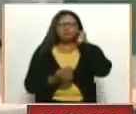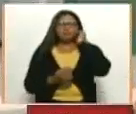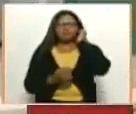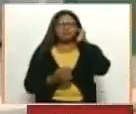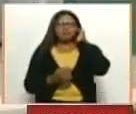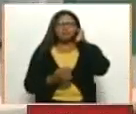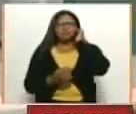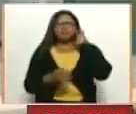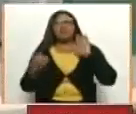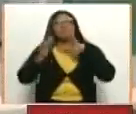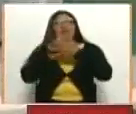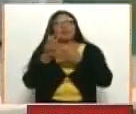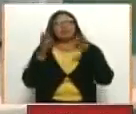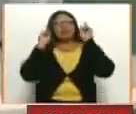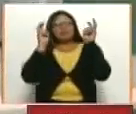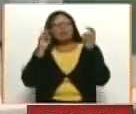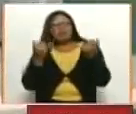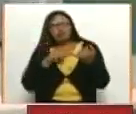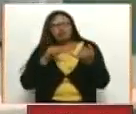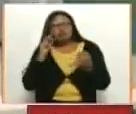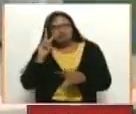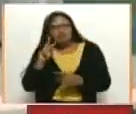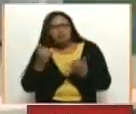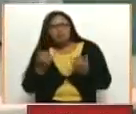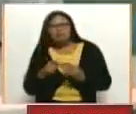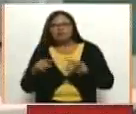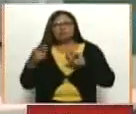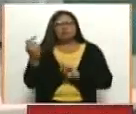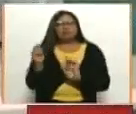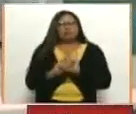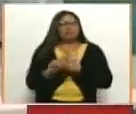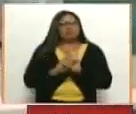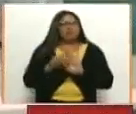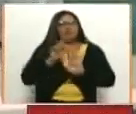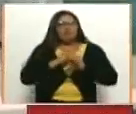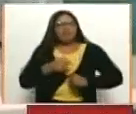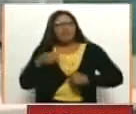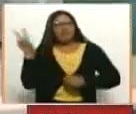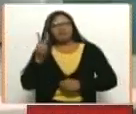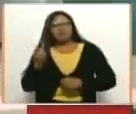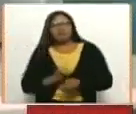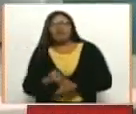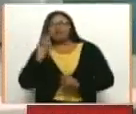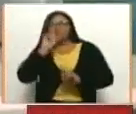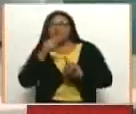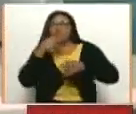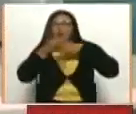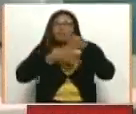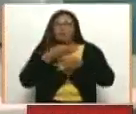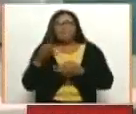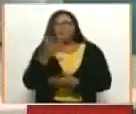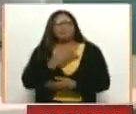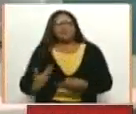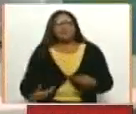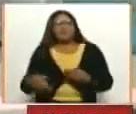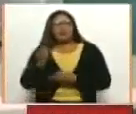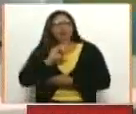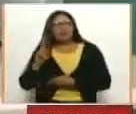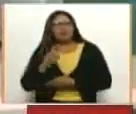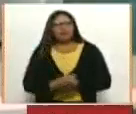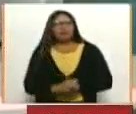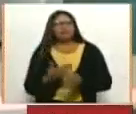tratar de eliminar este tema de las sanciones que tanto han impactado negativamente en contra de Venezuela. Uno de los puntos en lo que hacía referencia el presidente de la República el día de